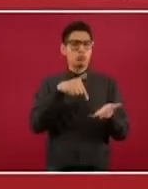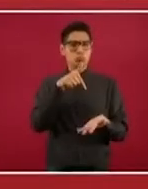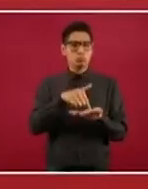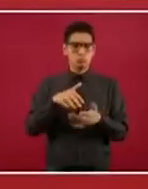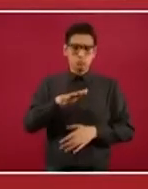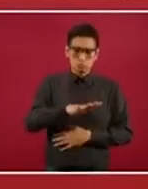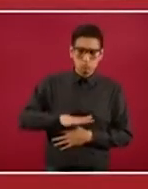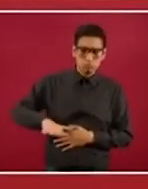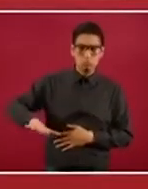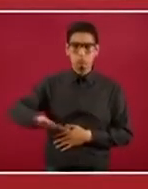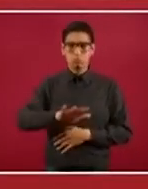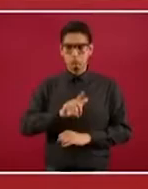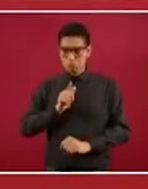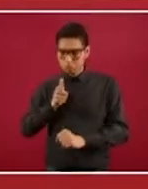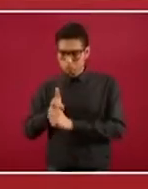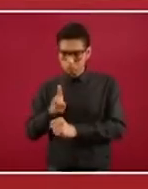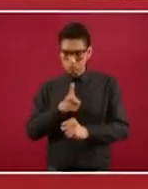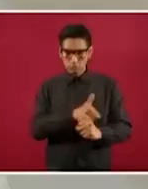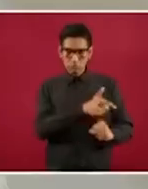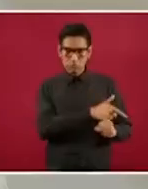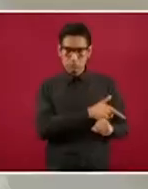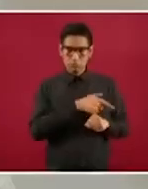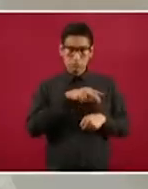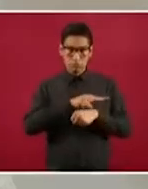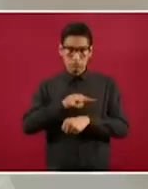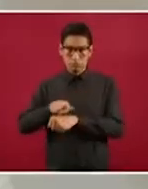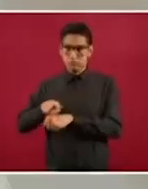enfermedad. Los números totales los tendremos